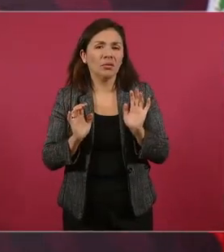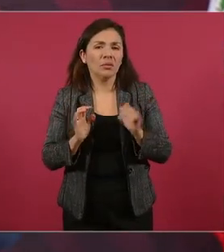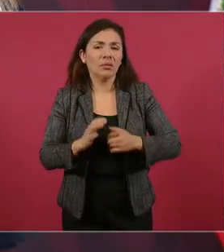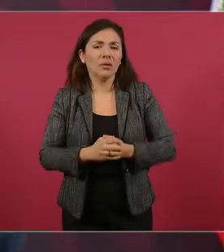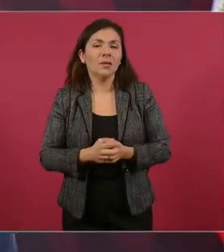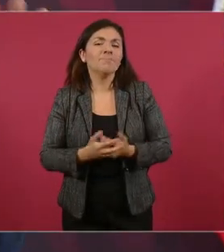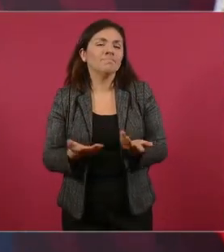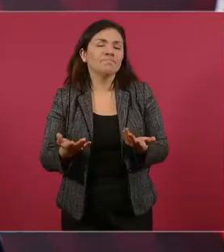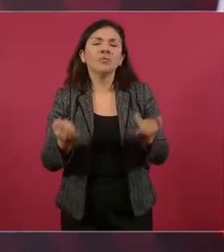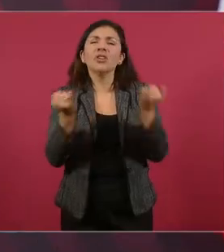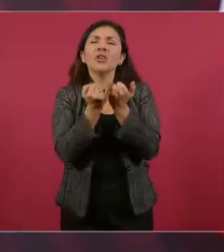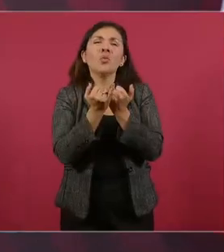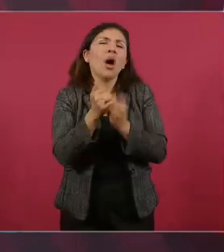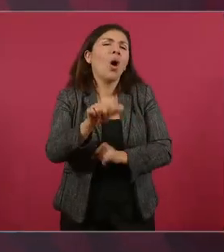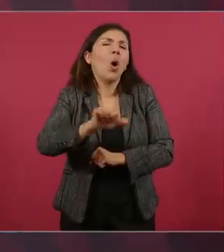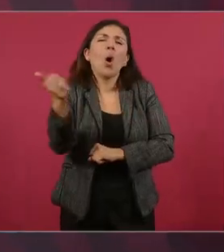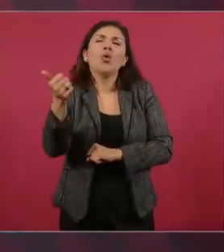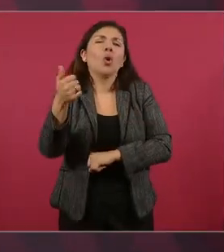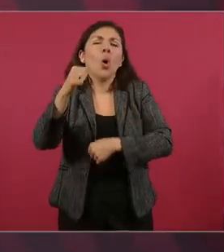Es como otras operaciones, pues.